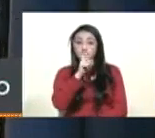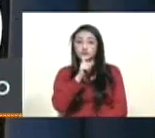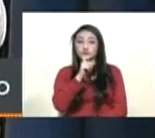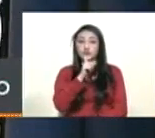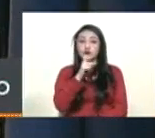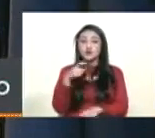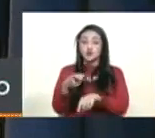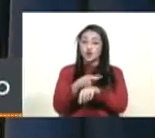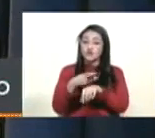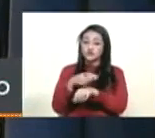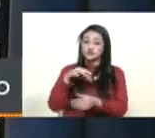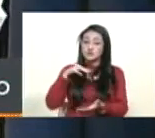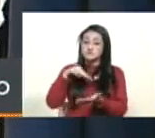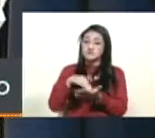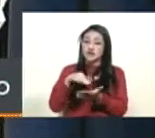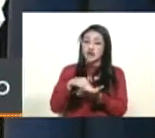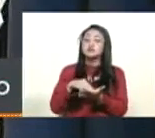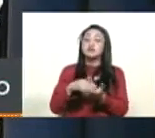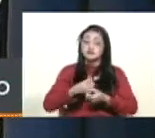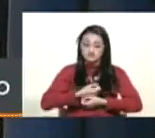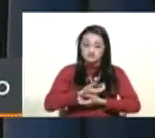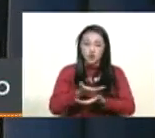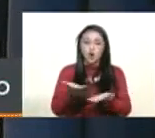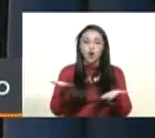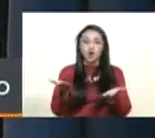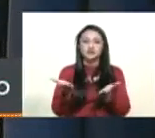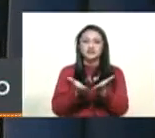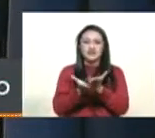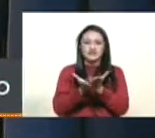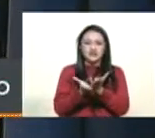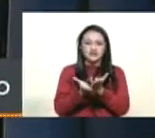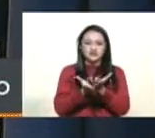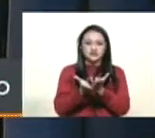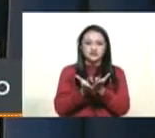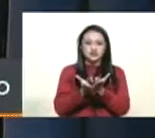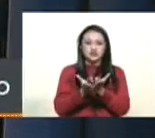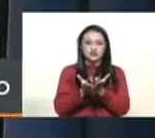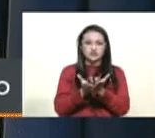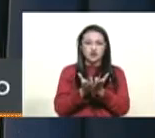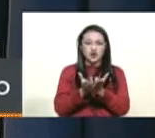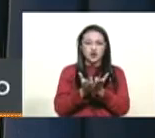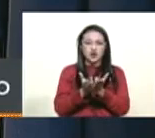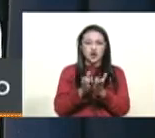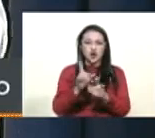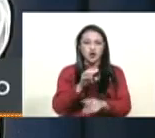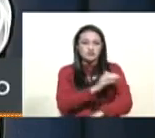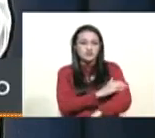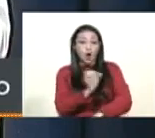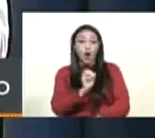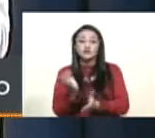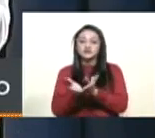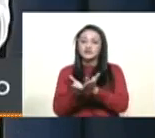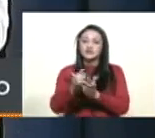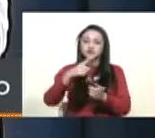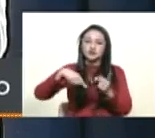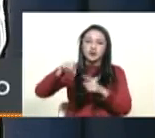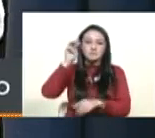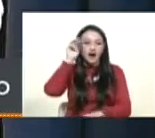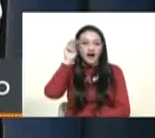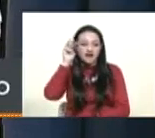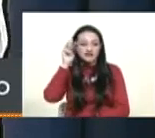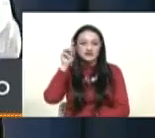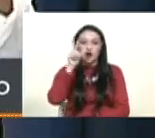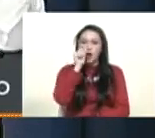la gobernación de Miranda va a estar al servicio de esa cúpula de Capriles Radonsky o va a estar al servicio de las maestras,